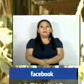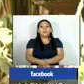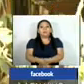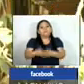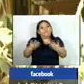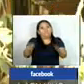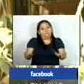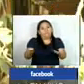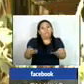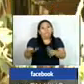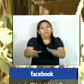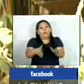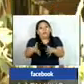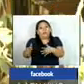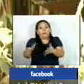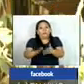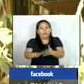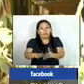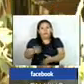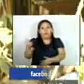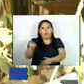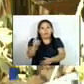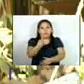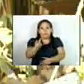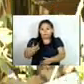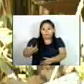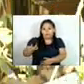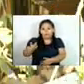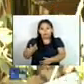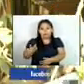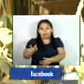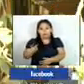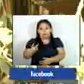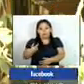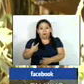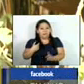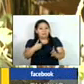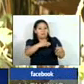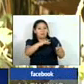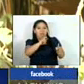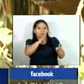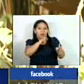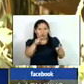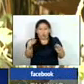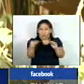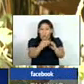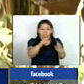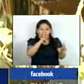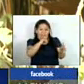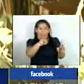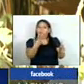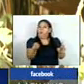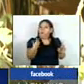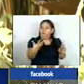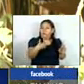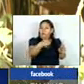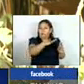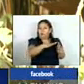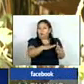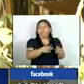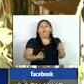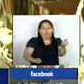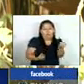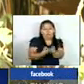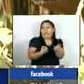Imagínese, en ocasiones ricos nos margina. Y nosotros marginarnos entre nosotros. No te vendía gracia, ¿verdad? Nosotros tenemos que